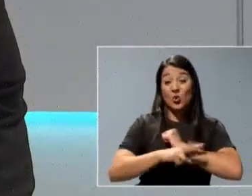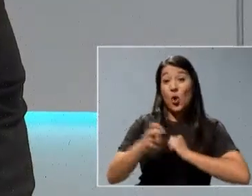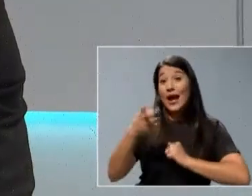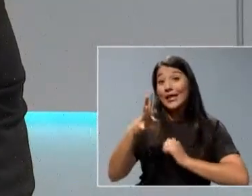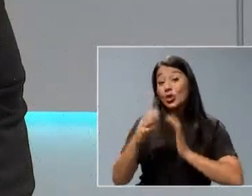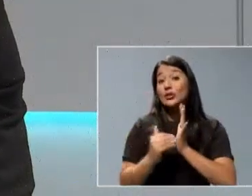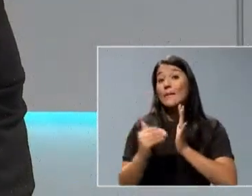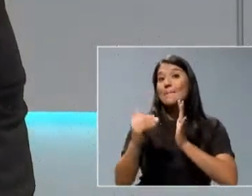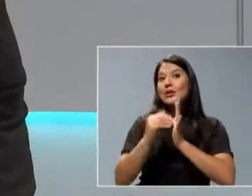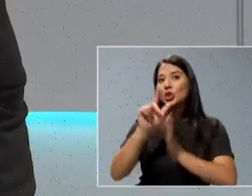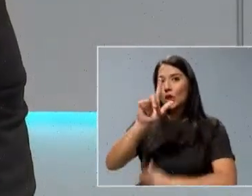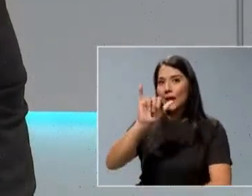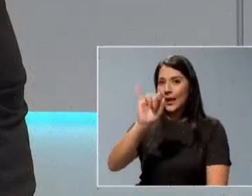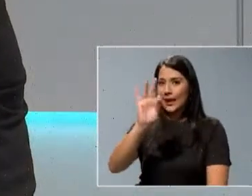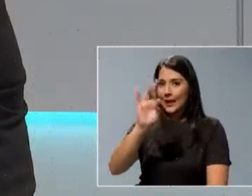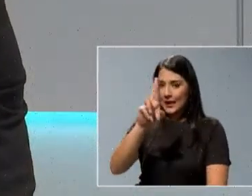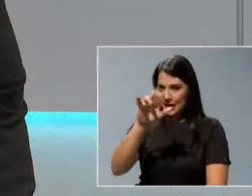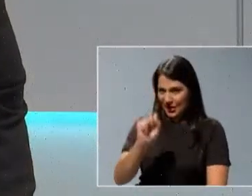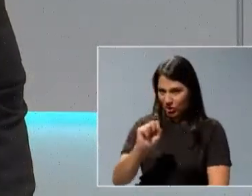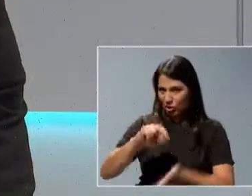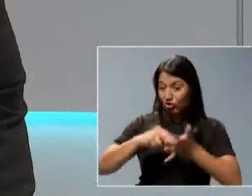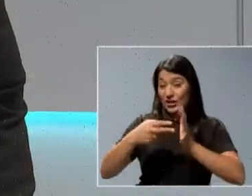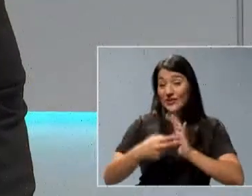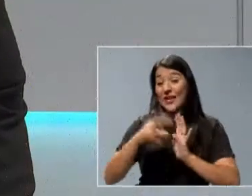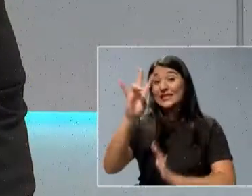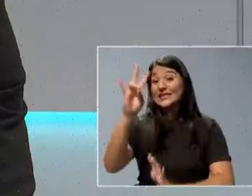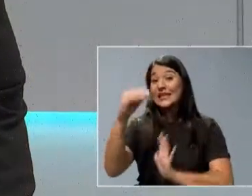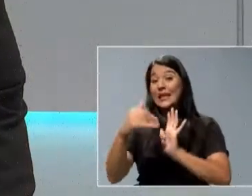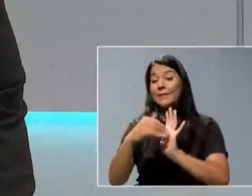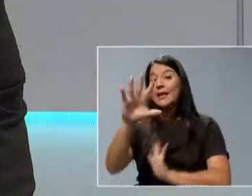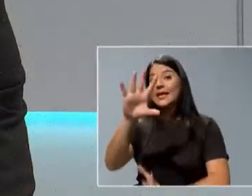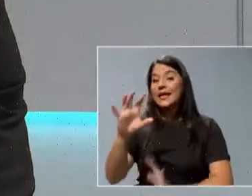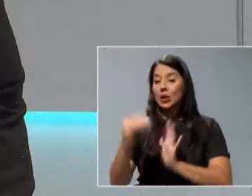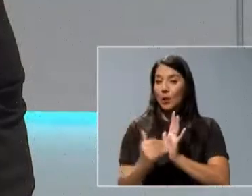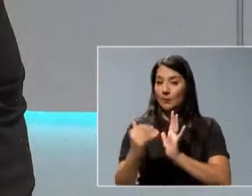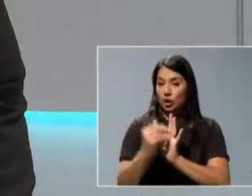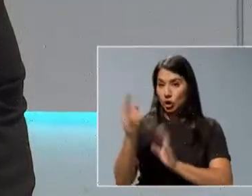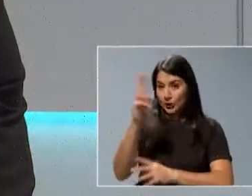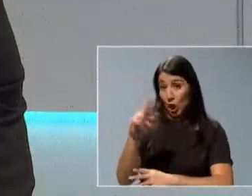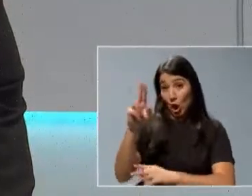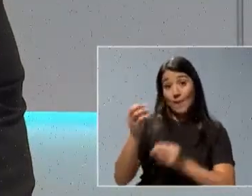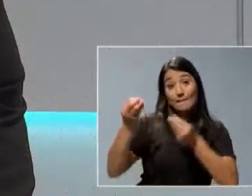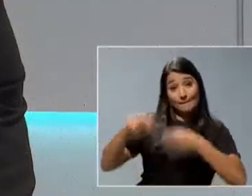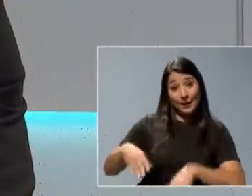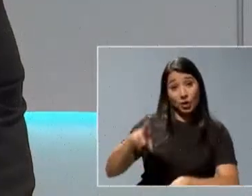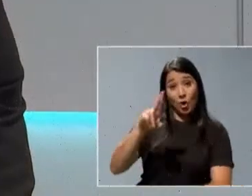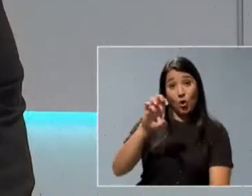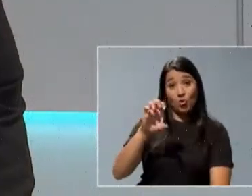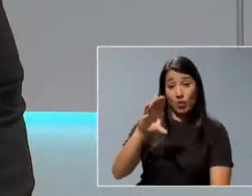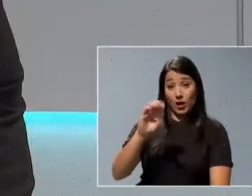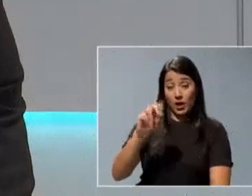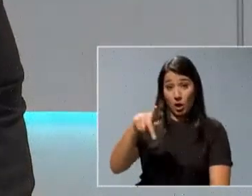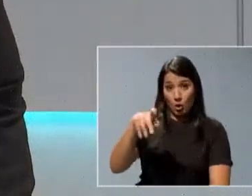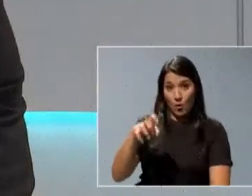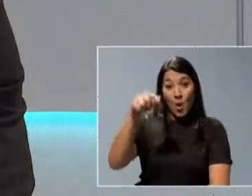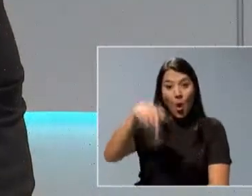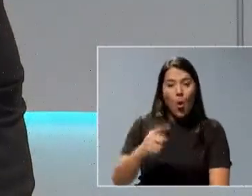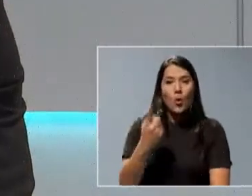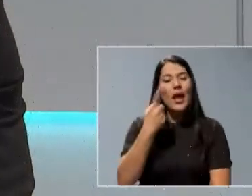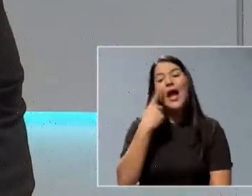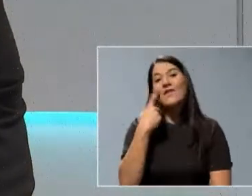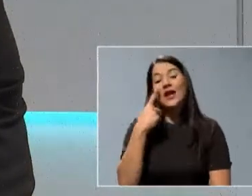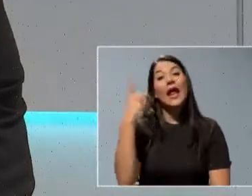litros de combustible, cuyo valor era de 7.500 millones de colones en pérdidas. Hoy veremos un panorama del alto riesgo que